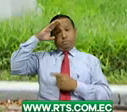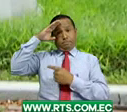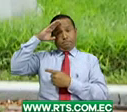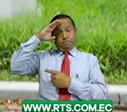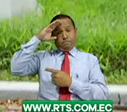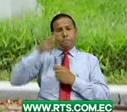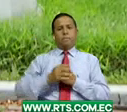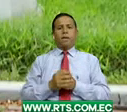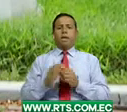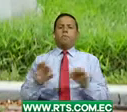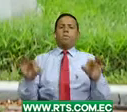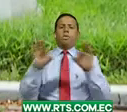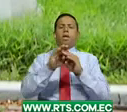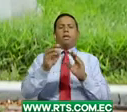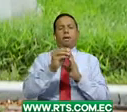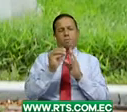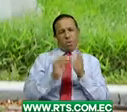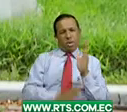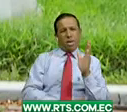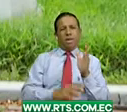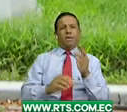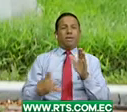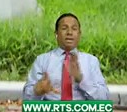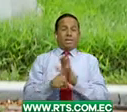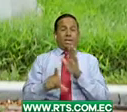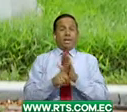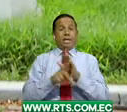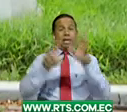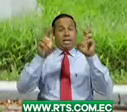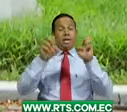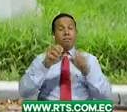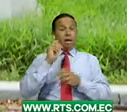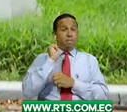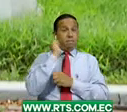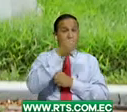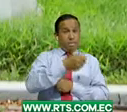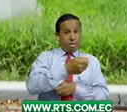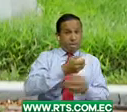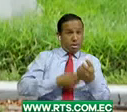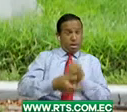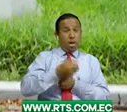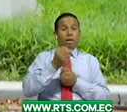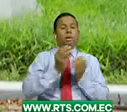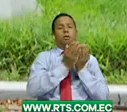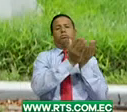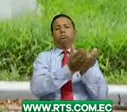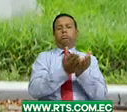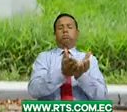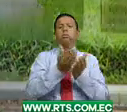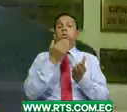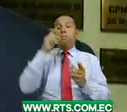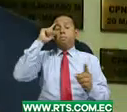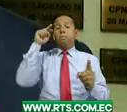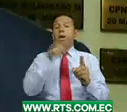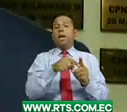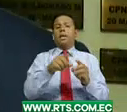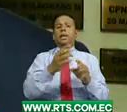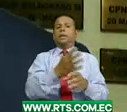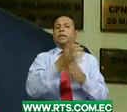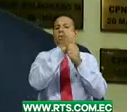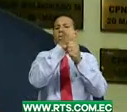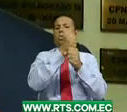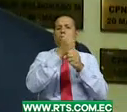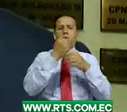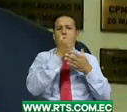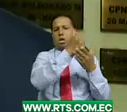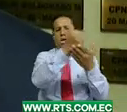los proyectos de ley de navegabilidad y pesca que ya se encuentran en la Asamblea a fin de bajar los índices, sino también con el diseño